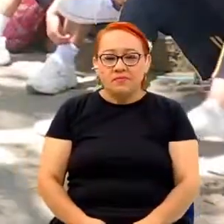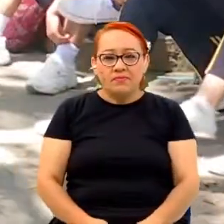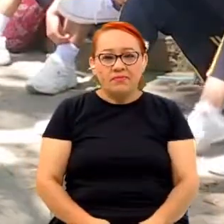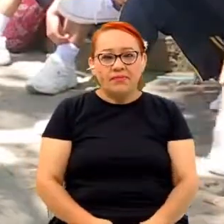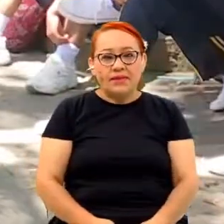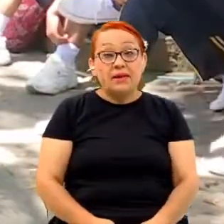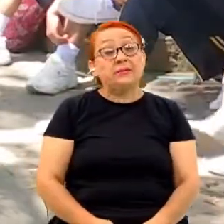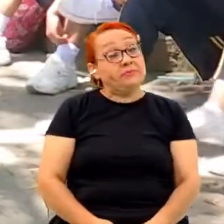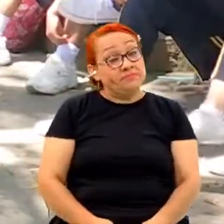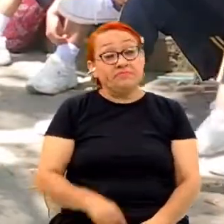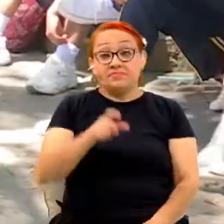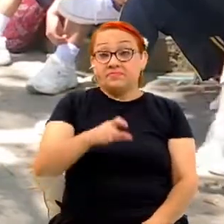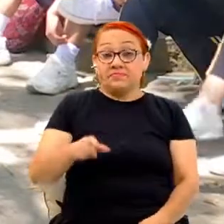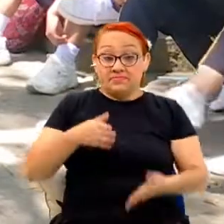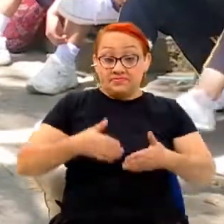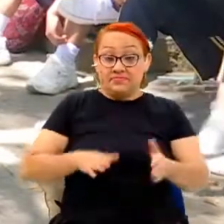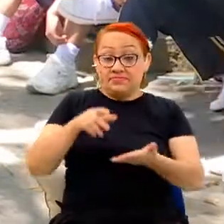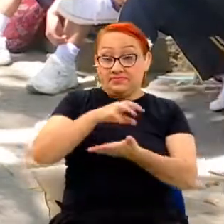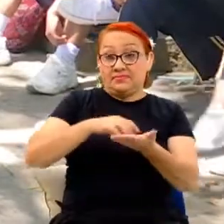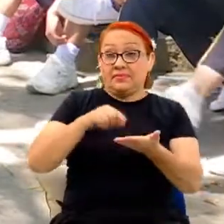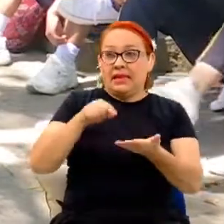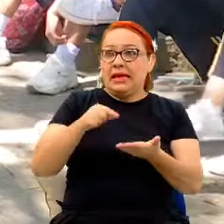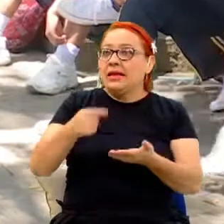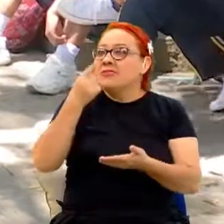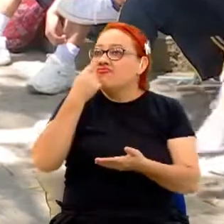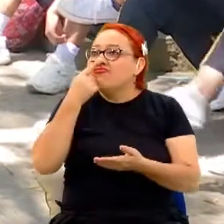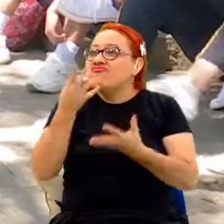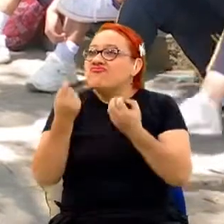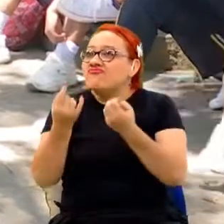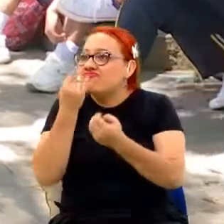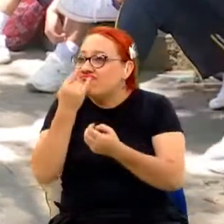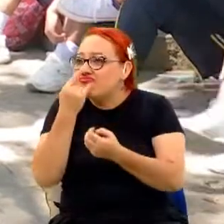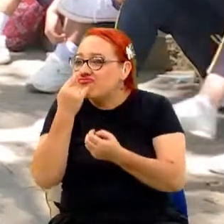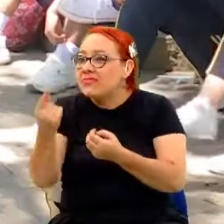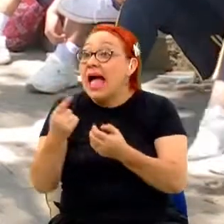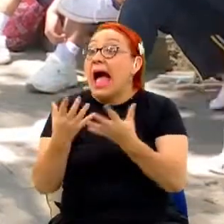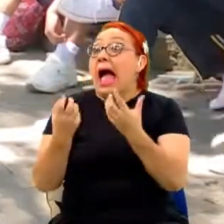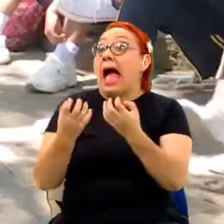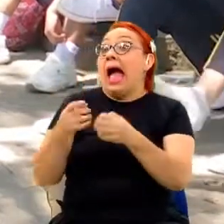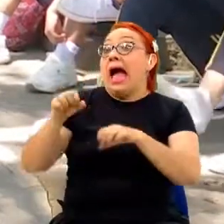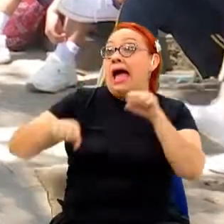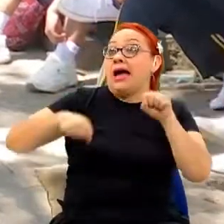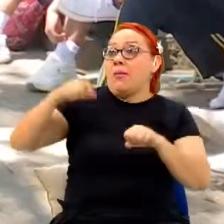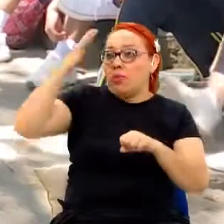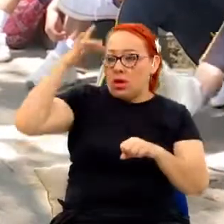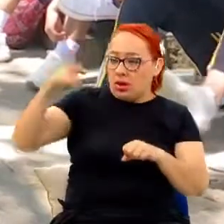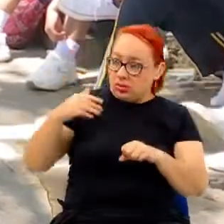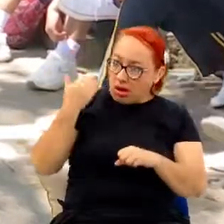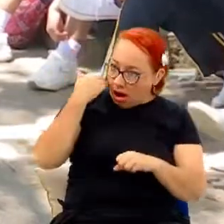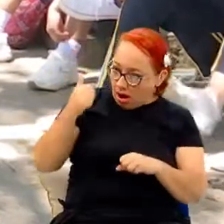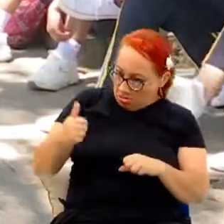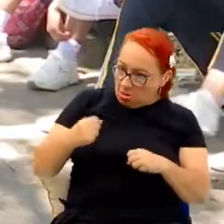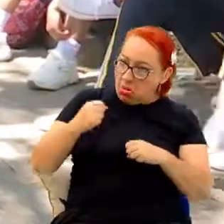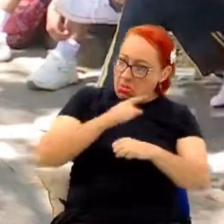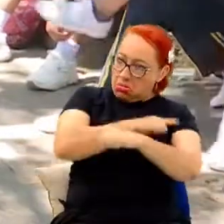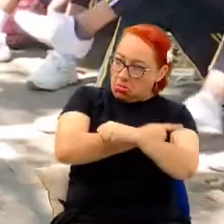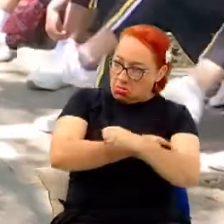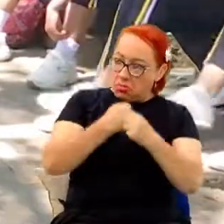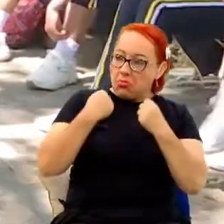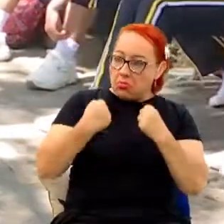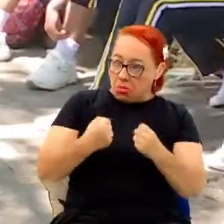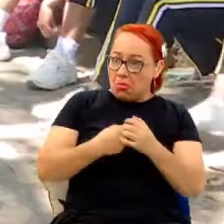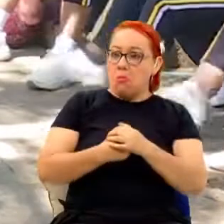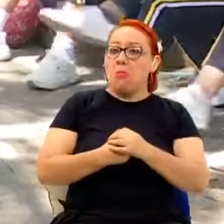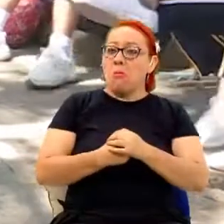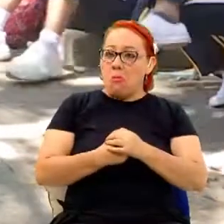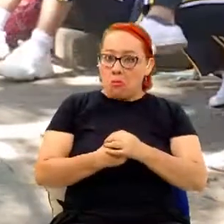Y los santandereanos han gozado con el ciclismo, son amantes del ciclismo, esta vez el femenino, que tiene un gran nivel y ha pasado entonces ya hoy en el primer